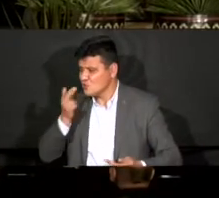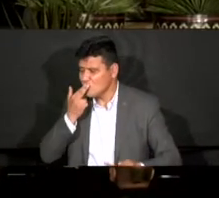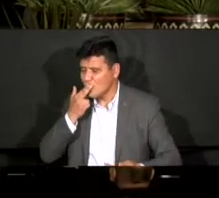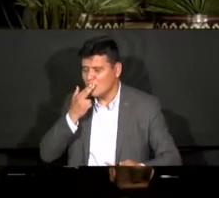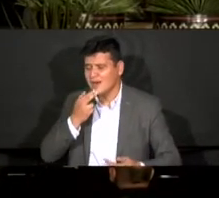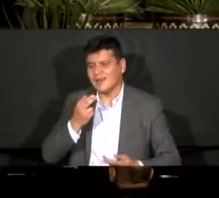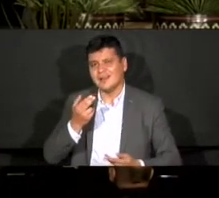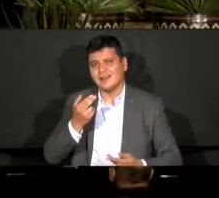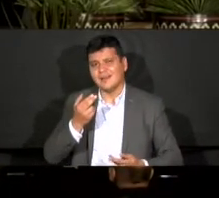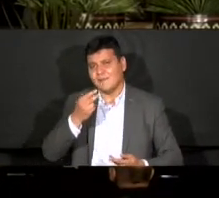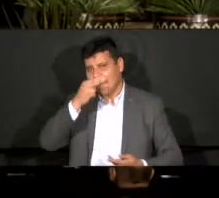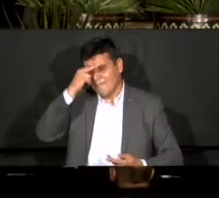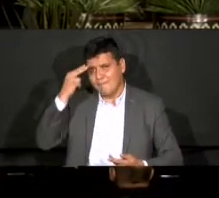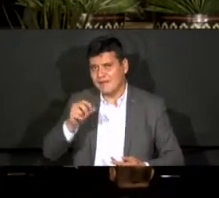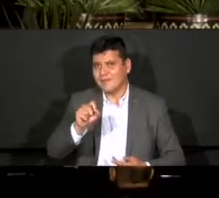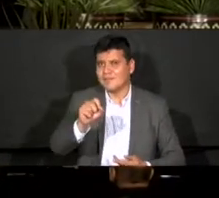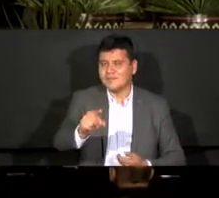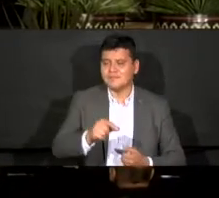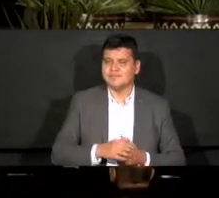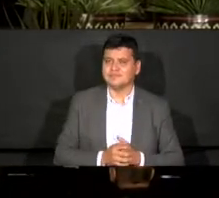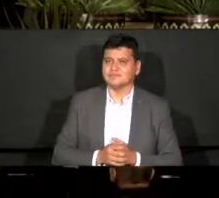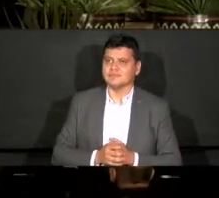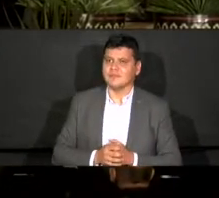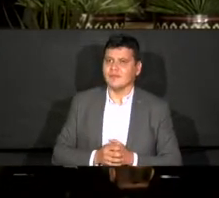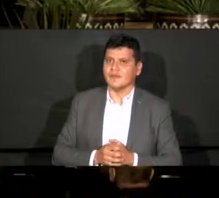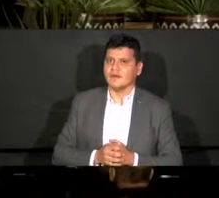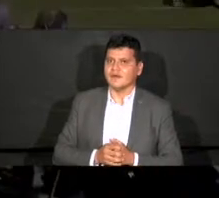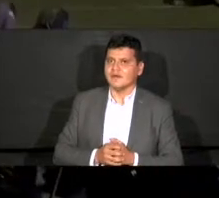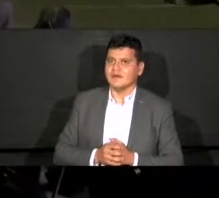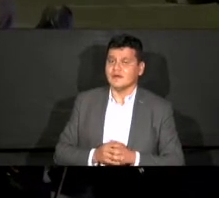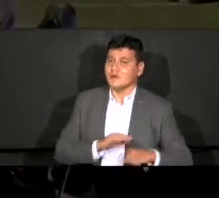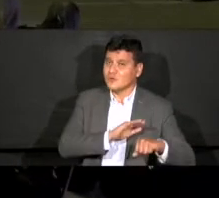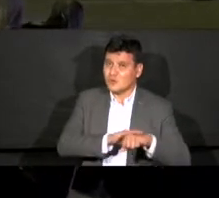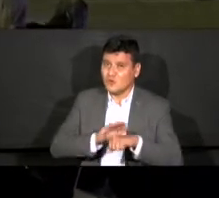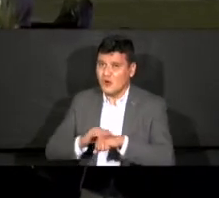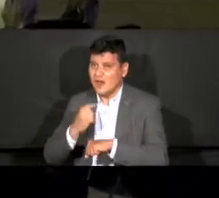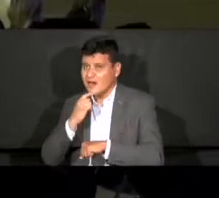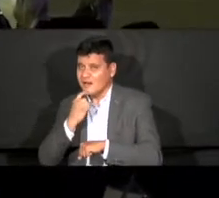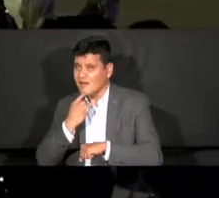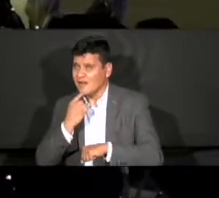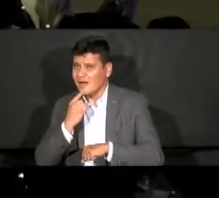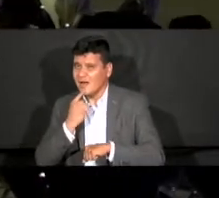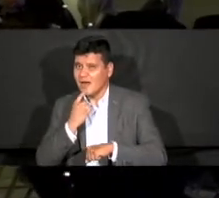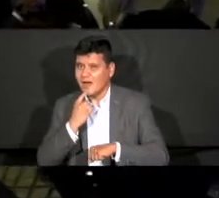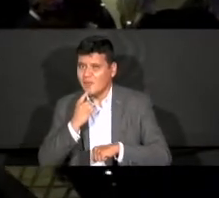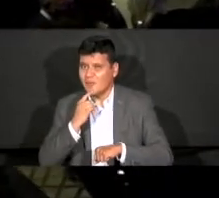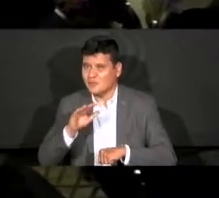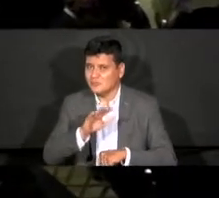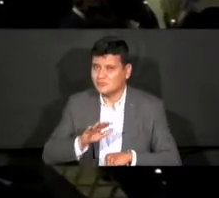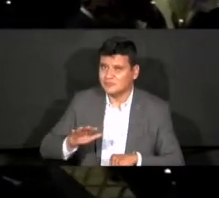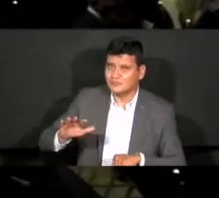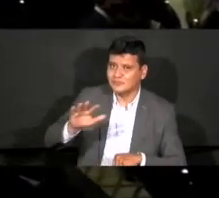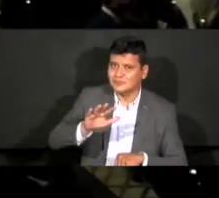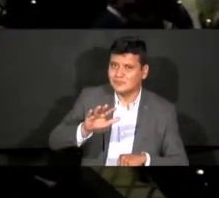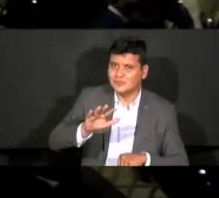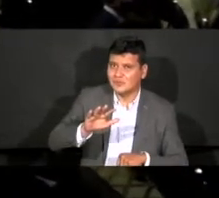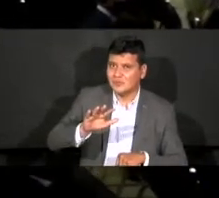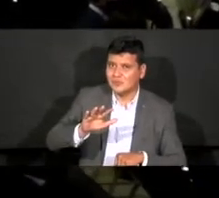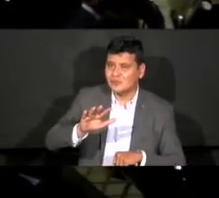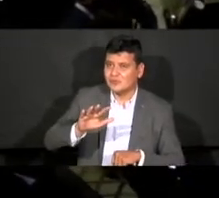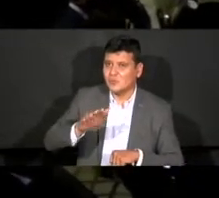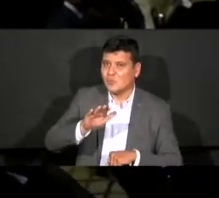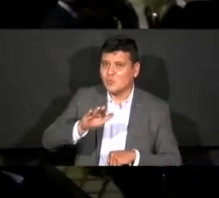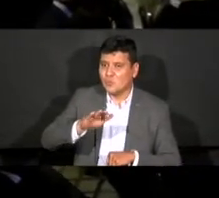gobierno del presidente López Obrador nos ha convocado requiere que el Pacto Federal se renueve bajo